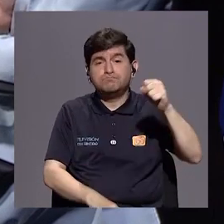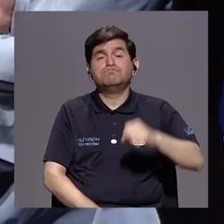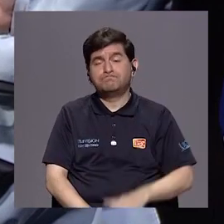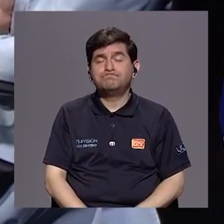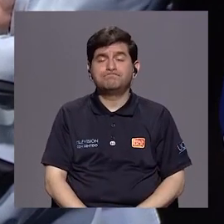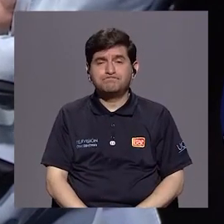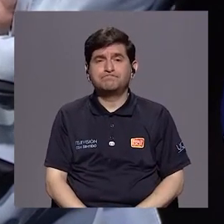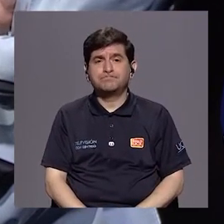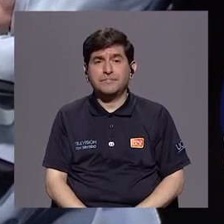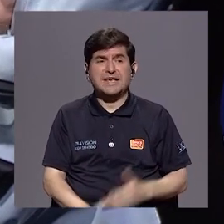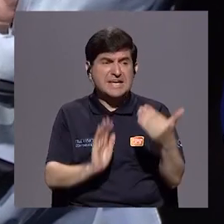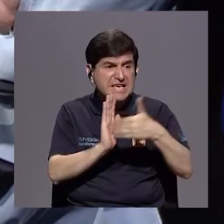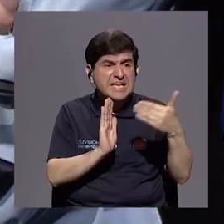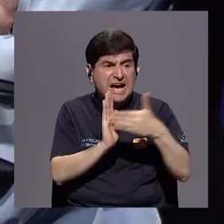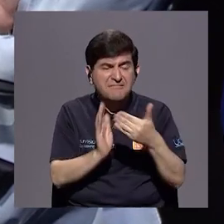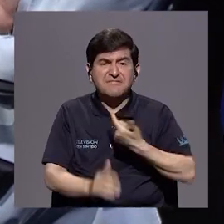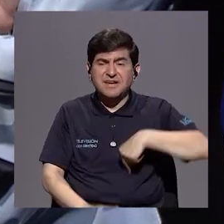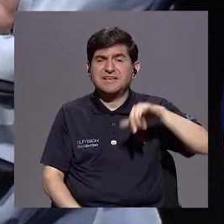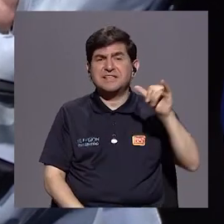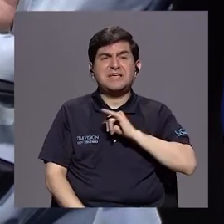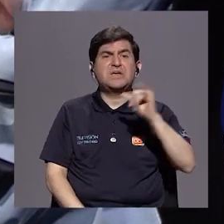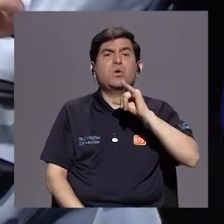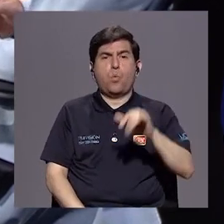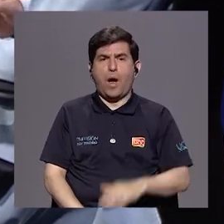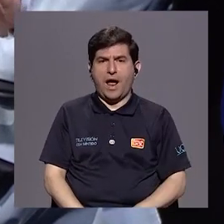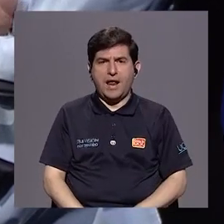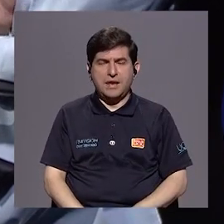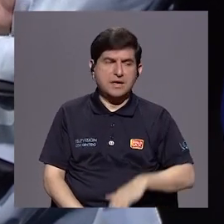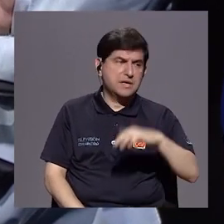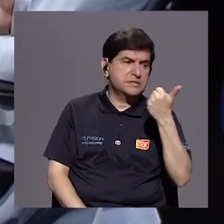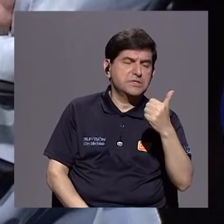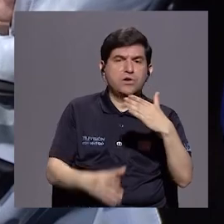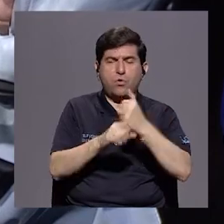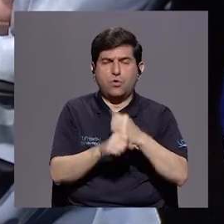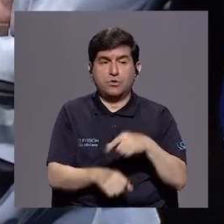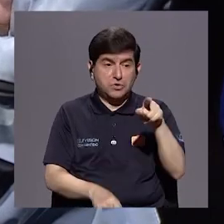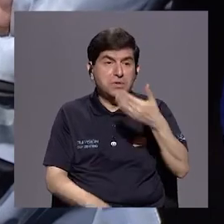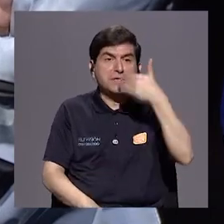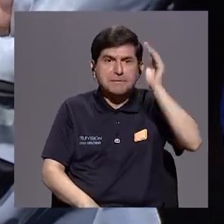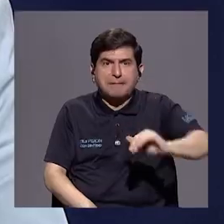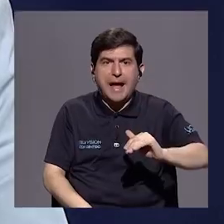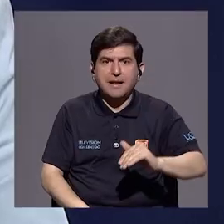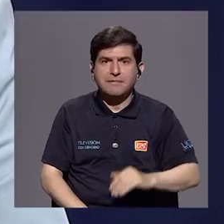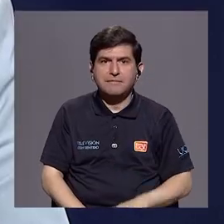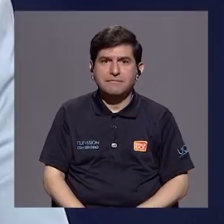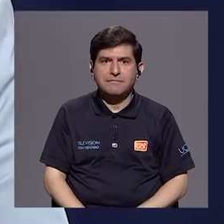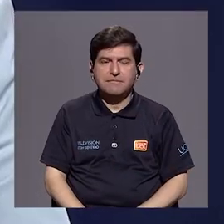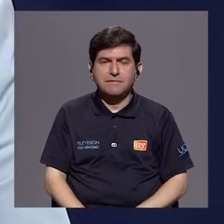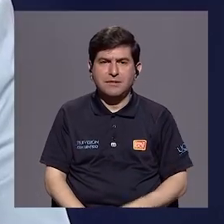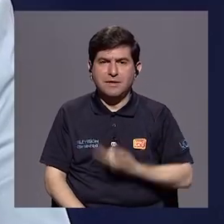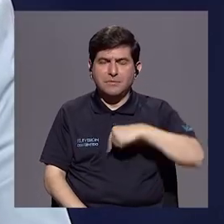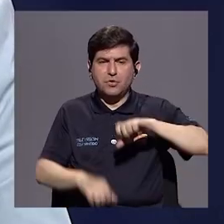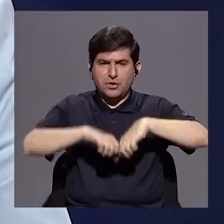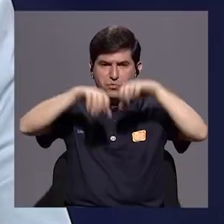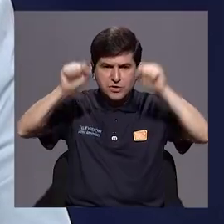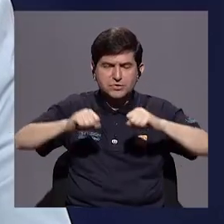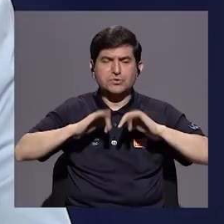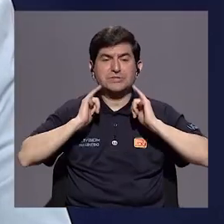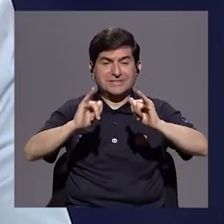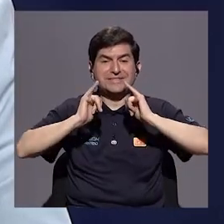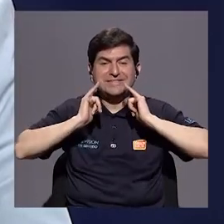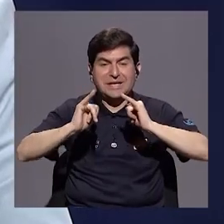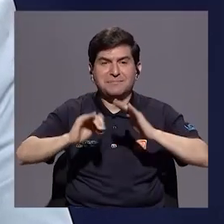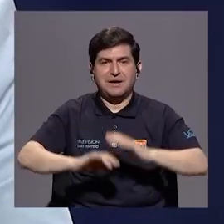y probablemente los daños lo vamos a tener igual nosotros y los hace el vecino en los hace mal porque vivimos en ecosistemas